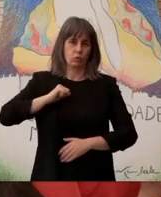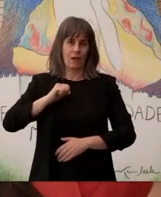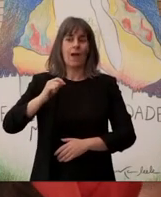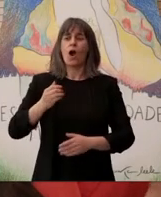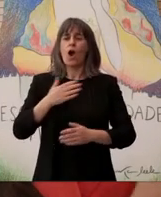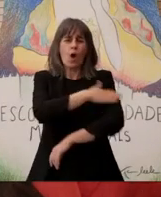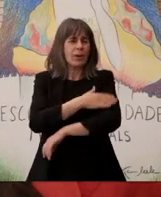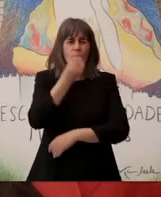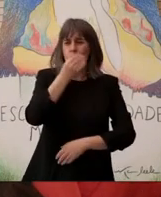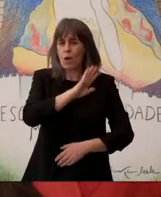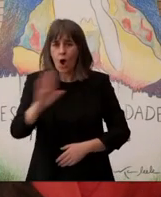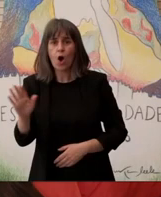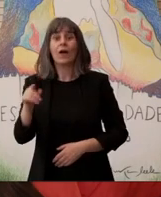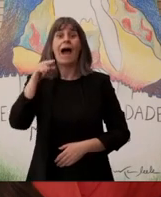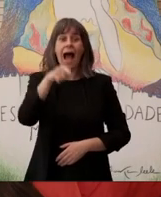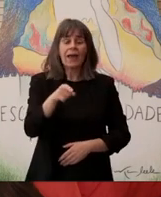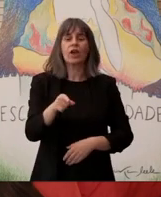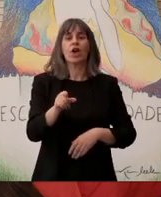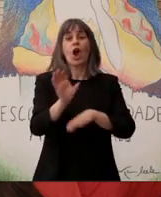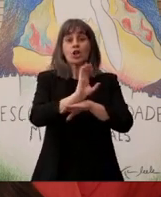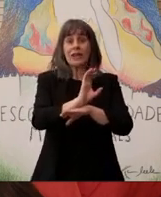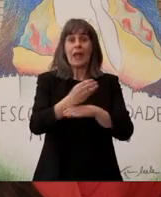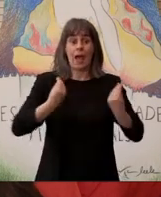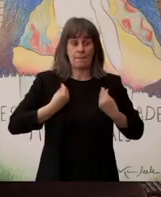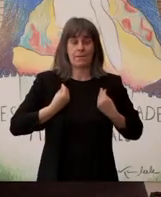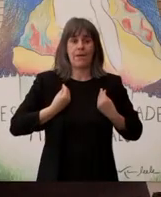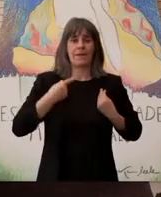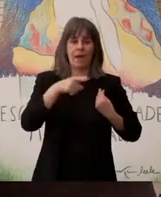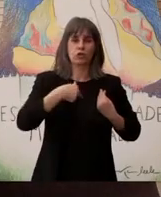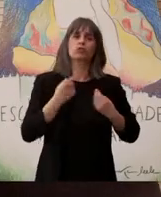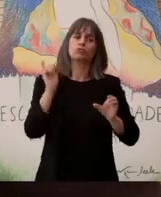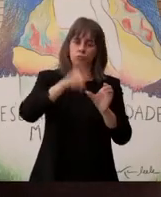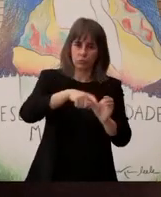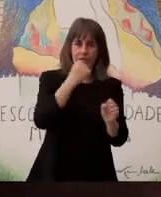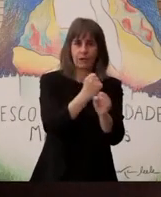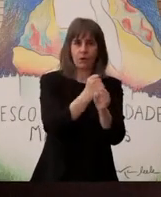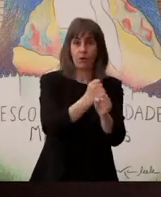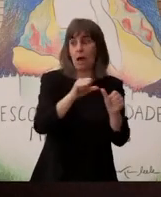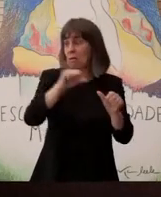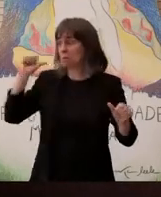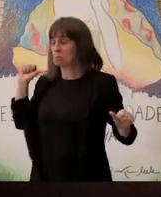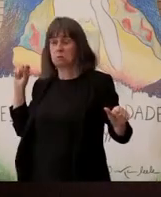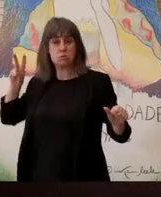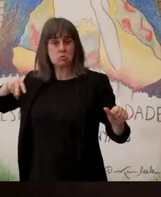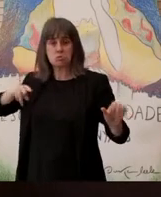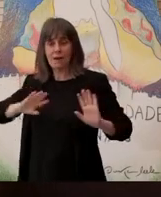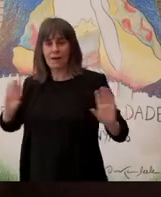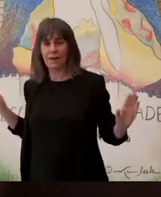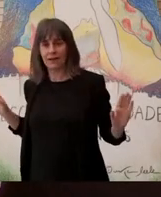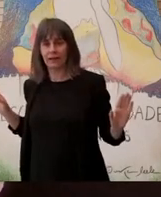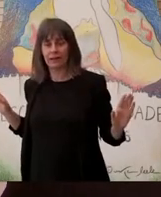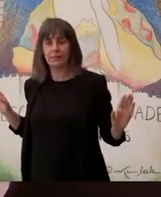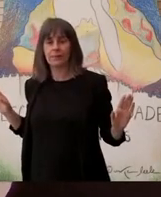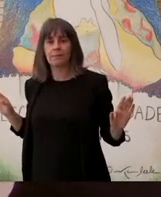único gobierno que tuvo una consellería de vivienda la que me tocó trabajar nunca ningún gobierno vale o Tuvo una consejería de vivienda y